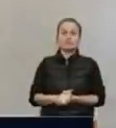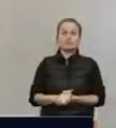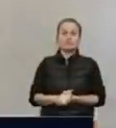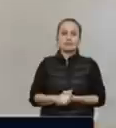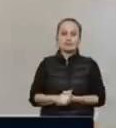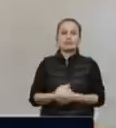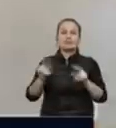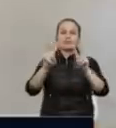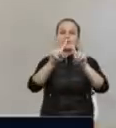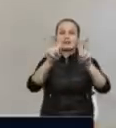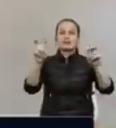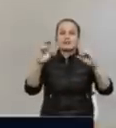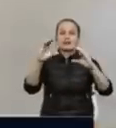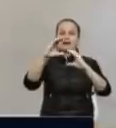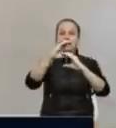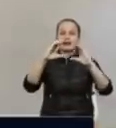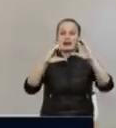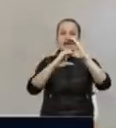El tema del Bajo Cauca,